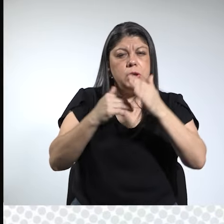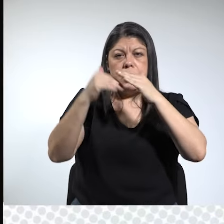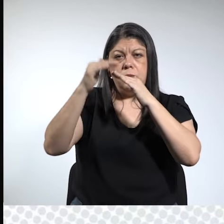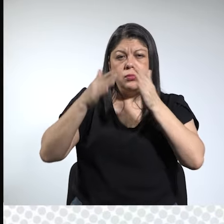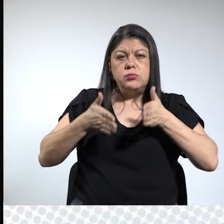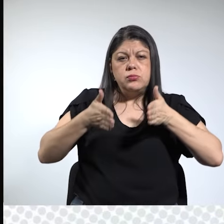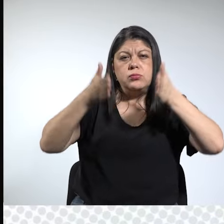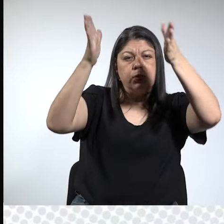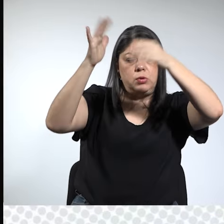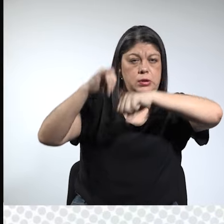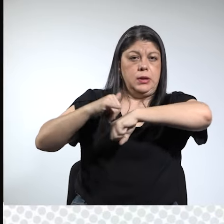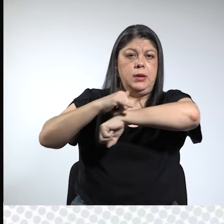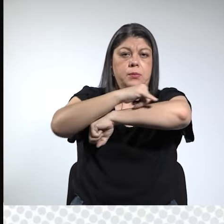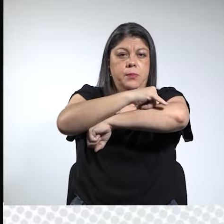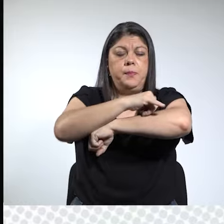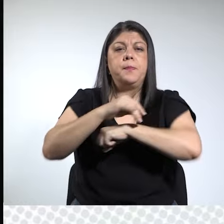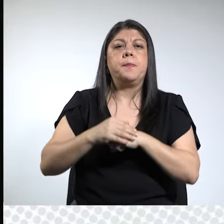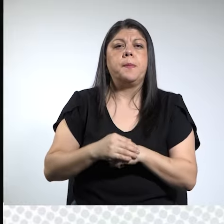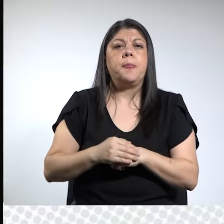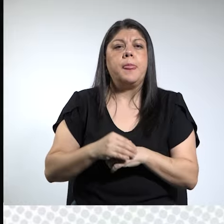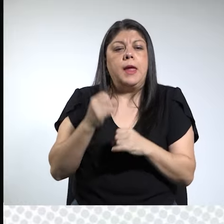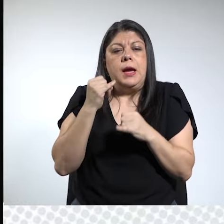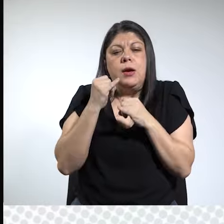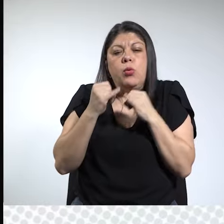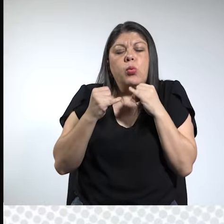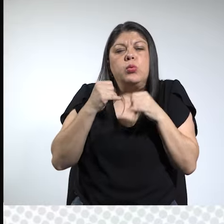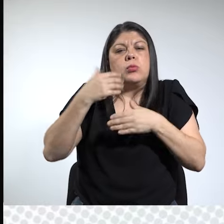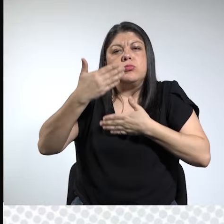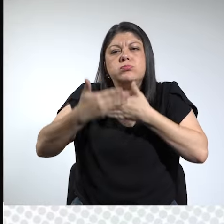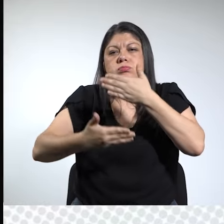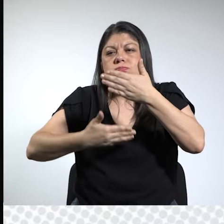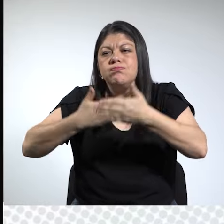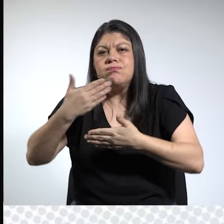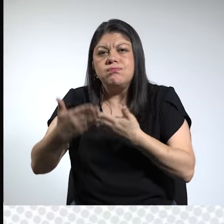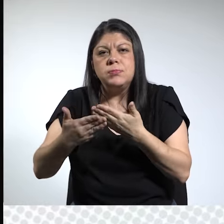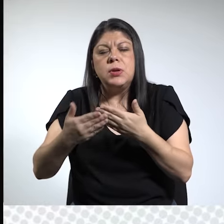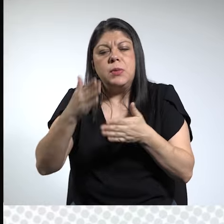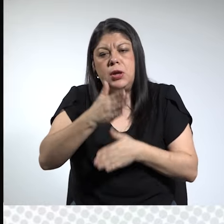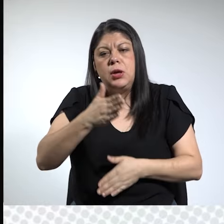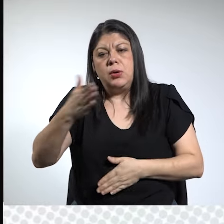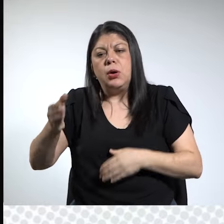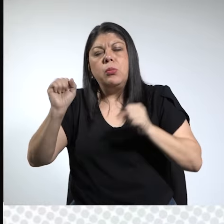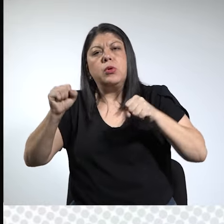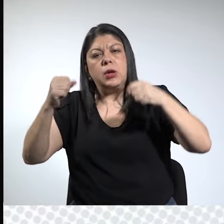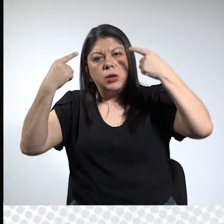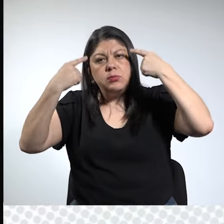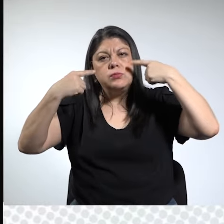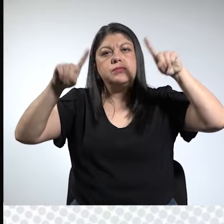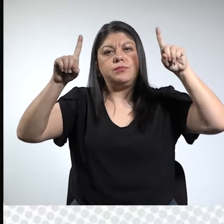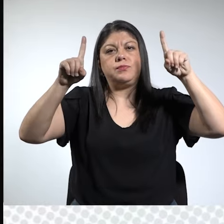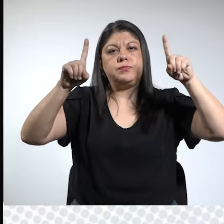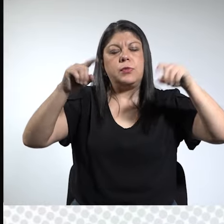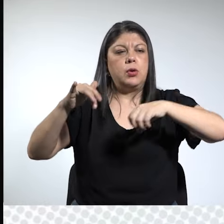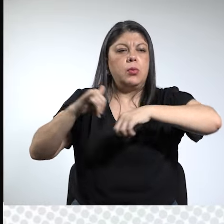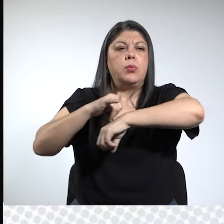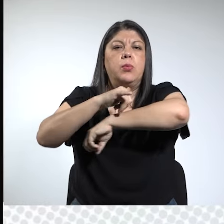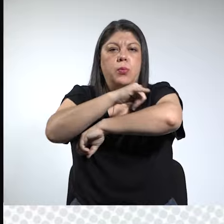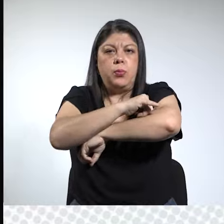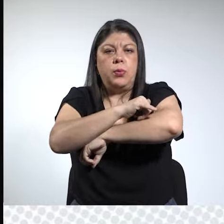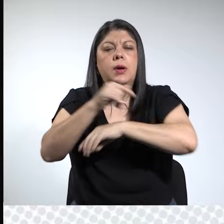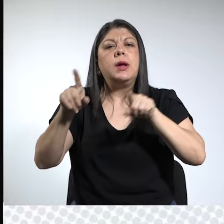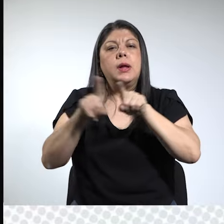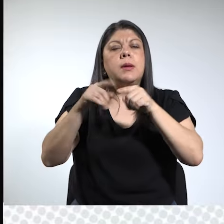arqueológica y era la última etapa para que toda la zona sur pudiera salir adelante, ya con un aeropuerto y con